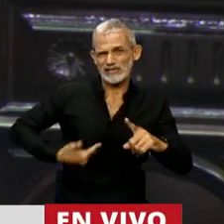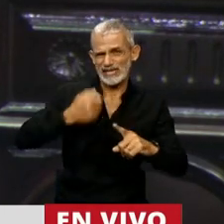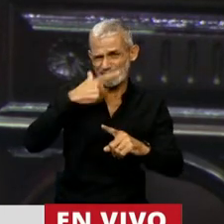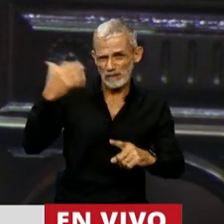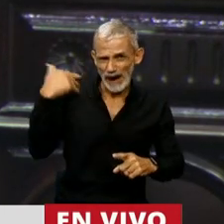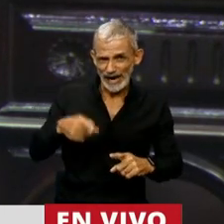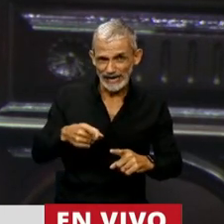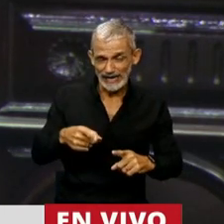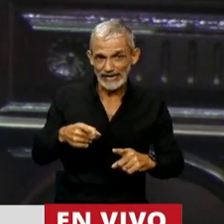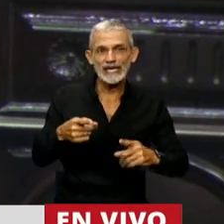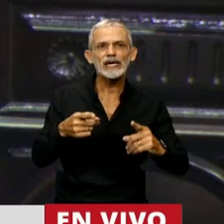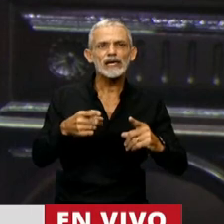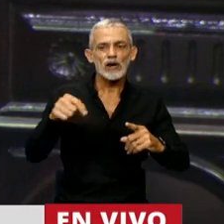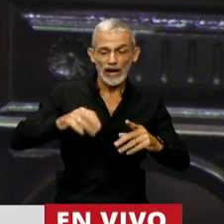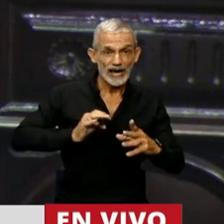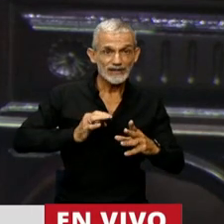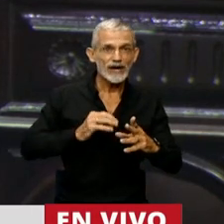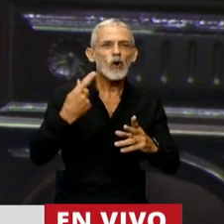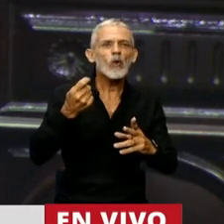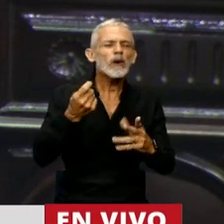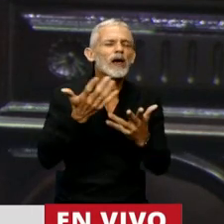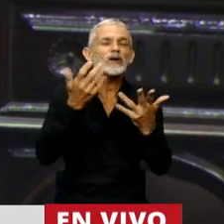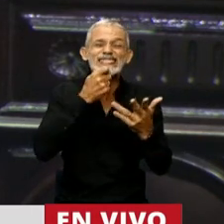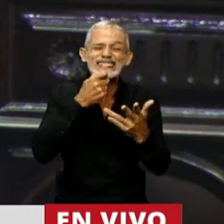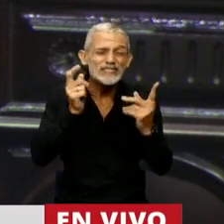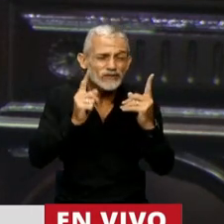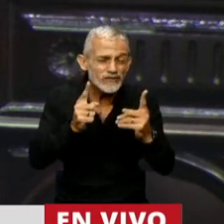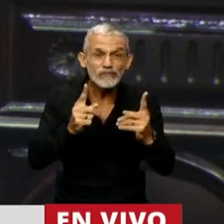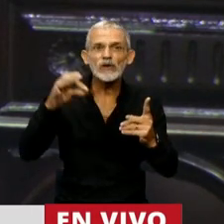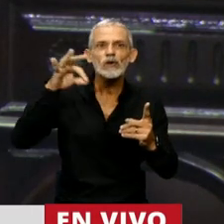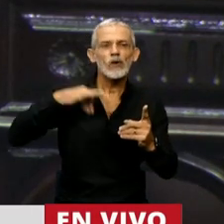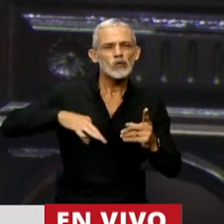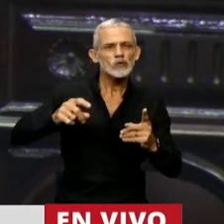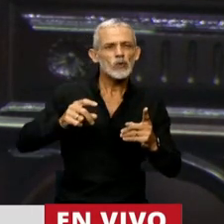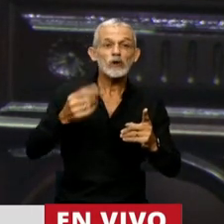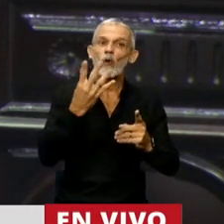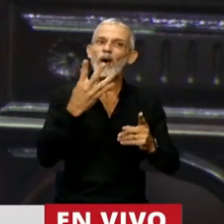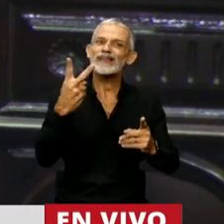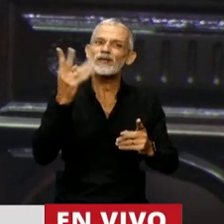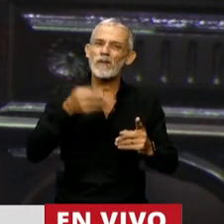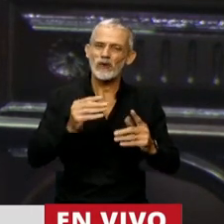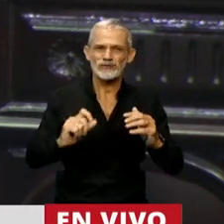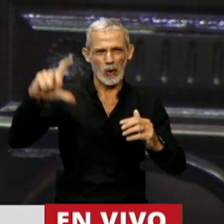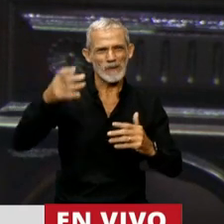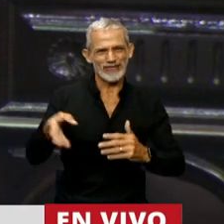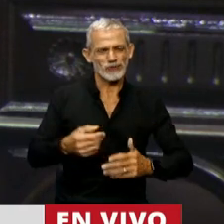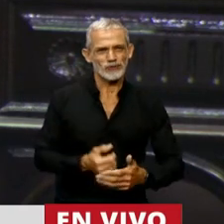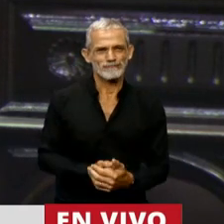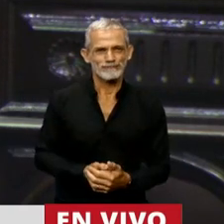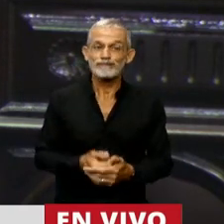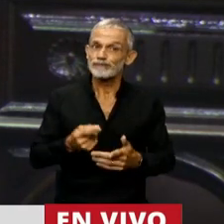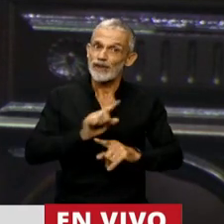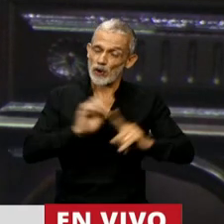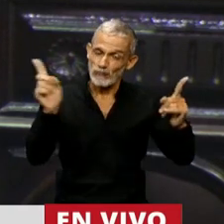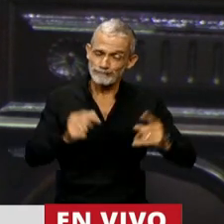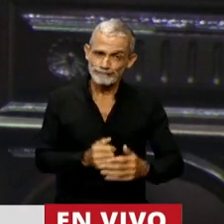Mauricio Macri, durante este año los jubilados hubiesen percibido un 42% de aumento. Pero